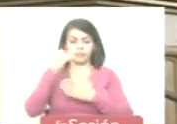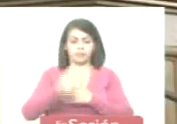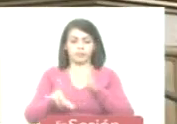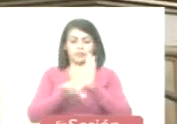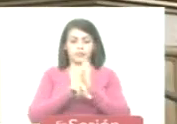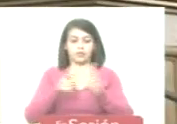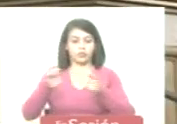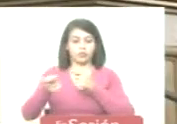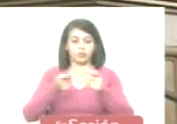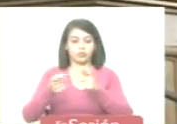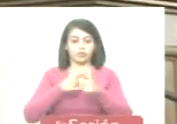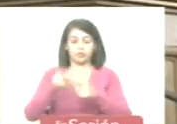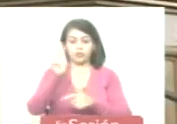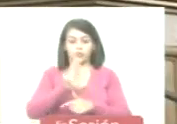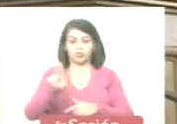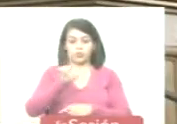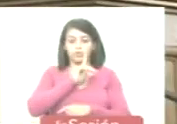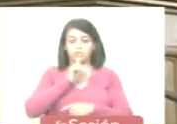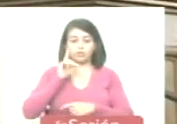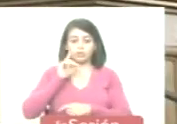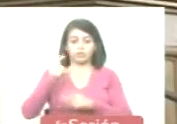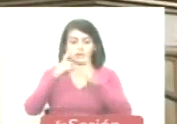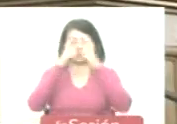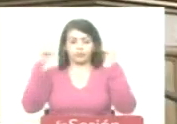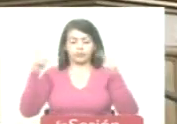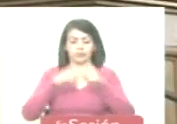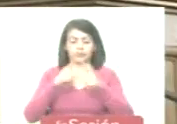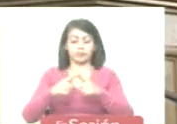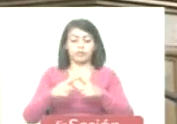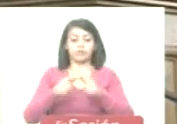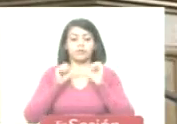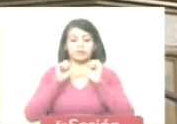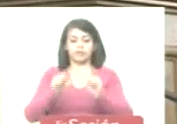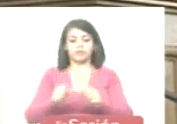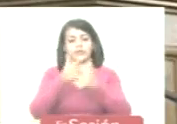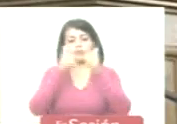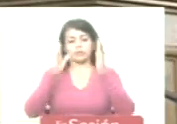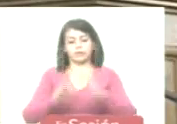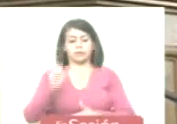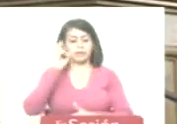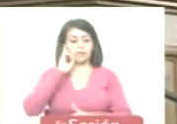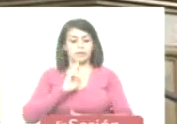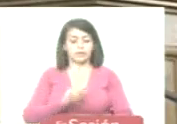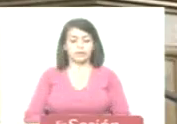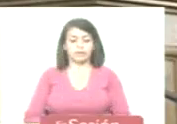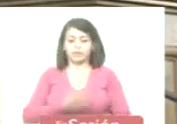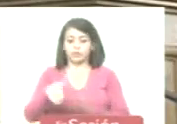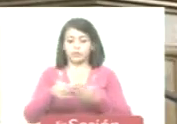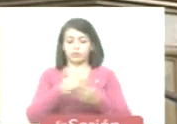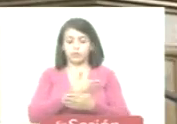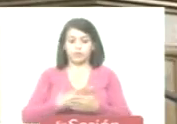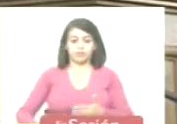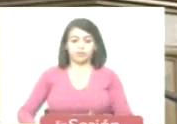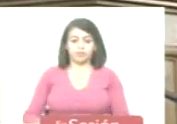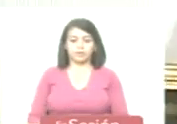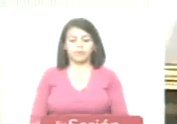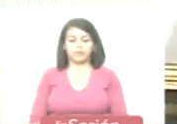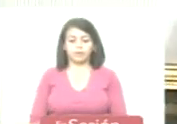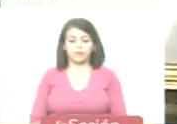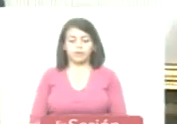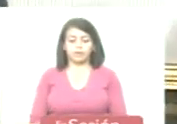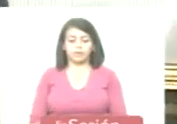ley que regula el uso del nombre, títulos y efigie del libertador Simón Bolívar. Es todo, ciudadano presidente.